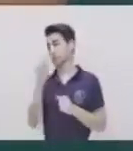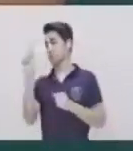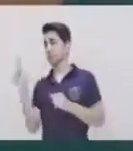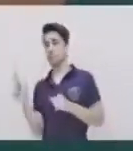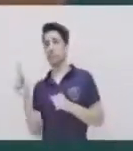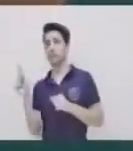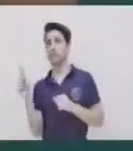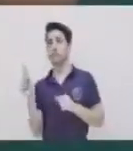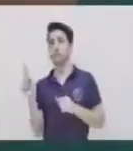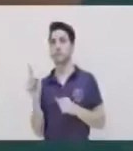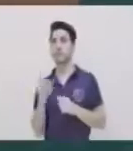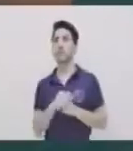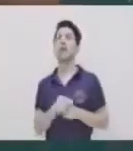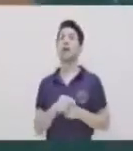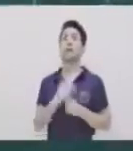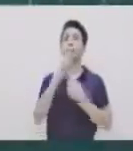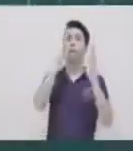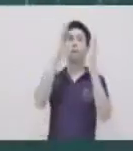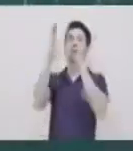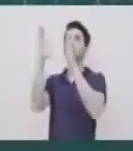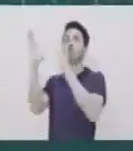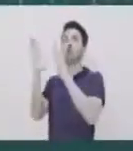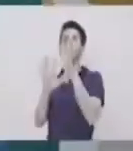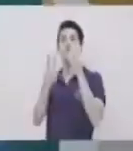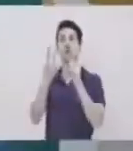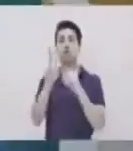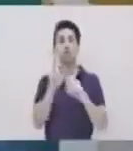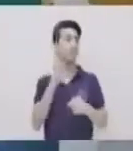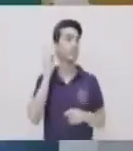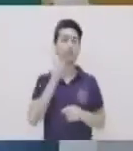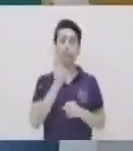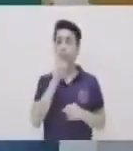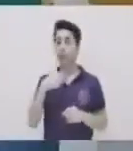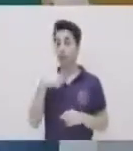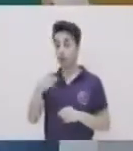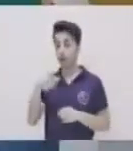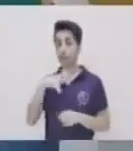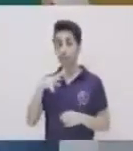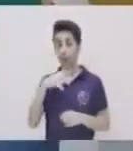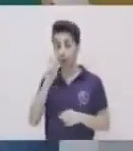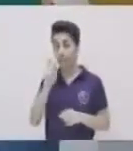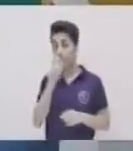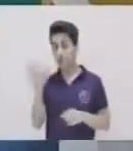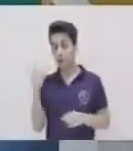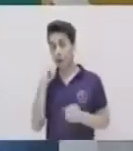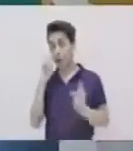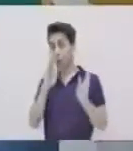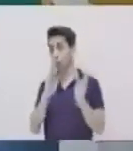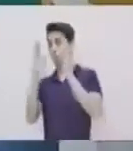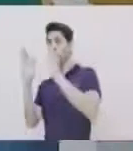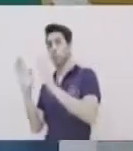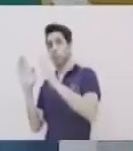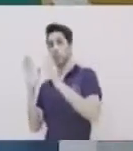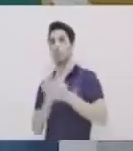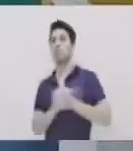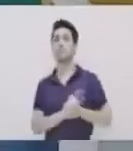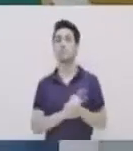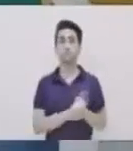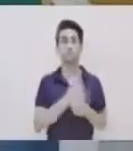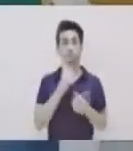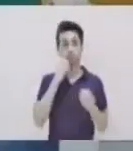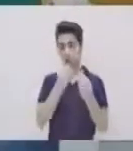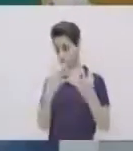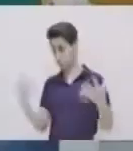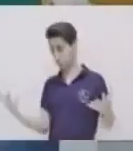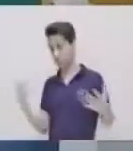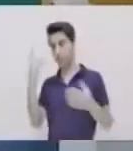buscar la posición 12. Siempre que me quede decimal voy a buscar la posición siguiente. Entonces voy a mi